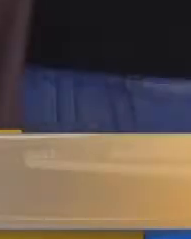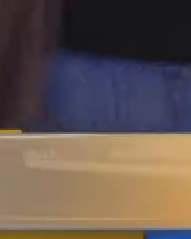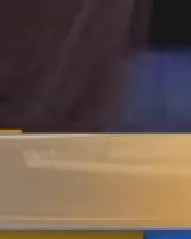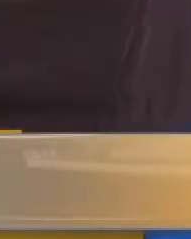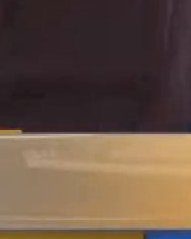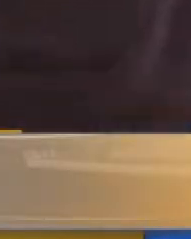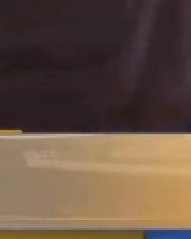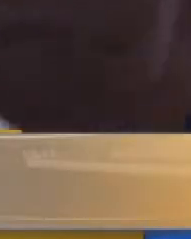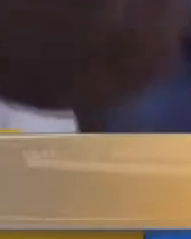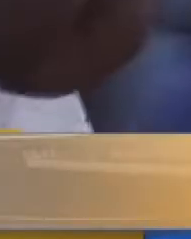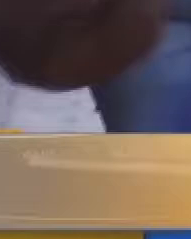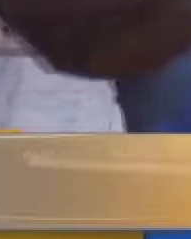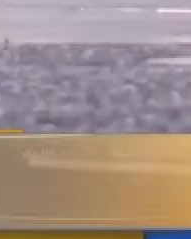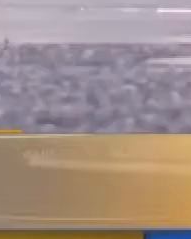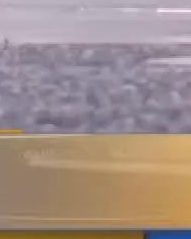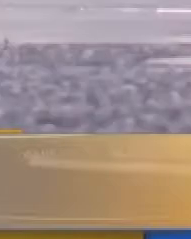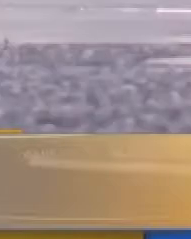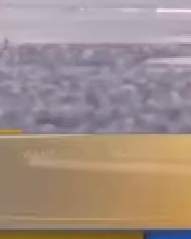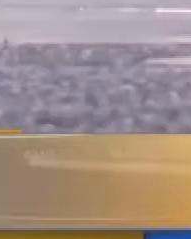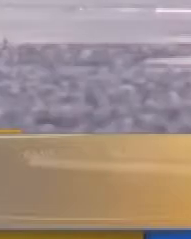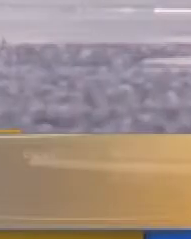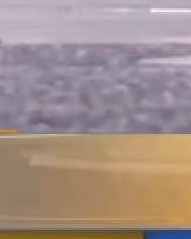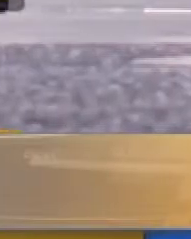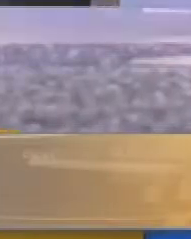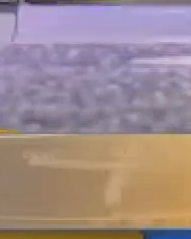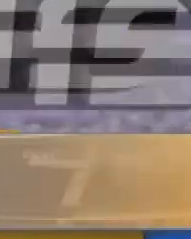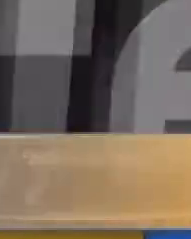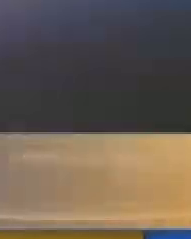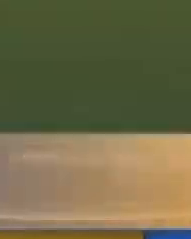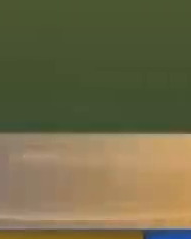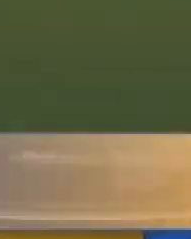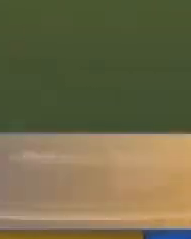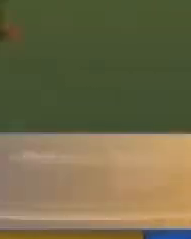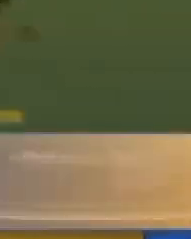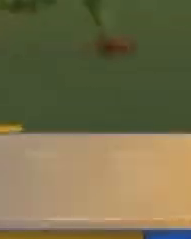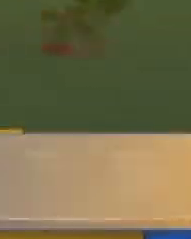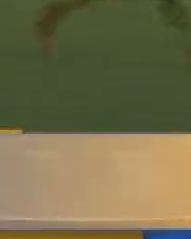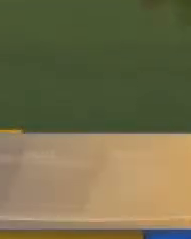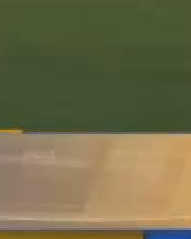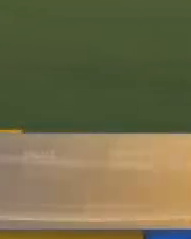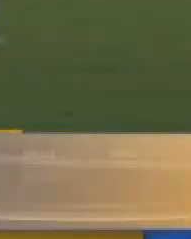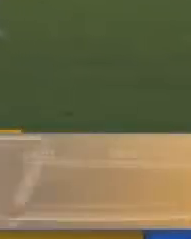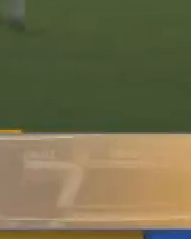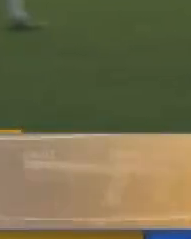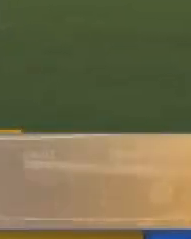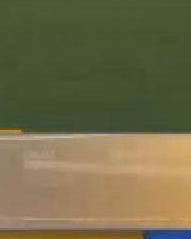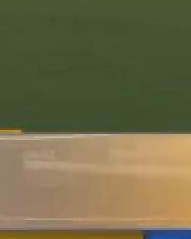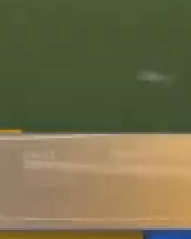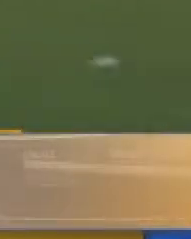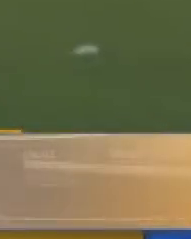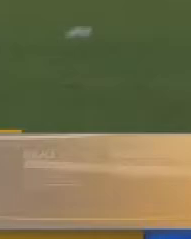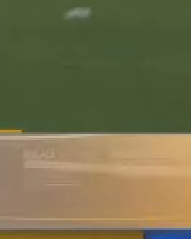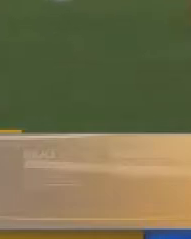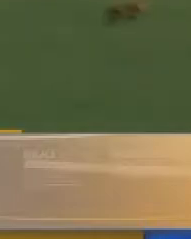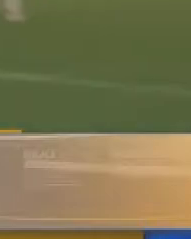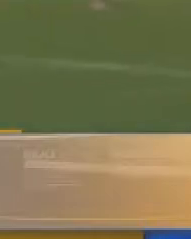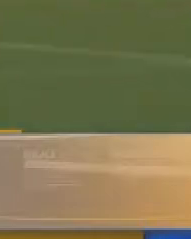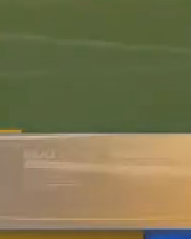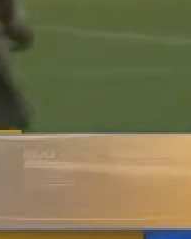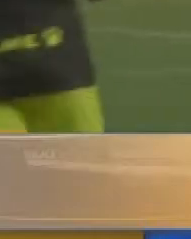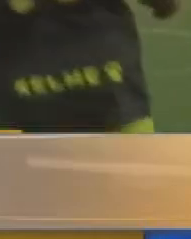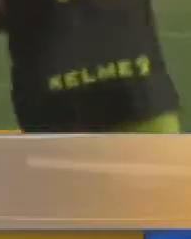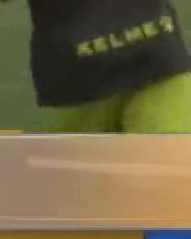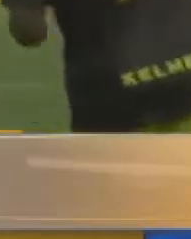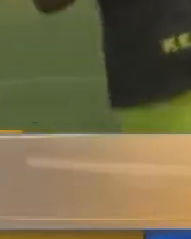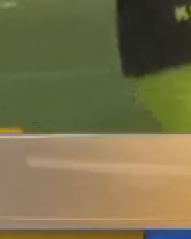productivos conformados para víctimas del conflicto armado. Y en deportes, Alianza Petrolera Sub-20 entrena para encuentro el